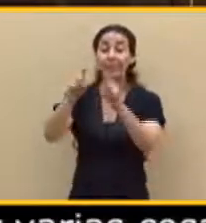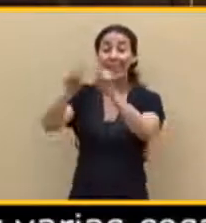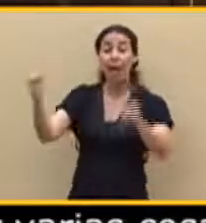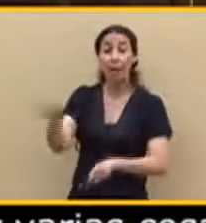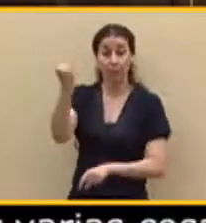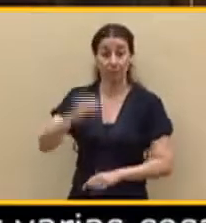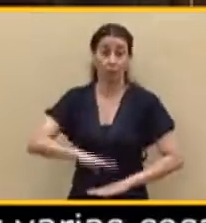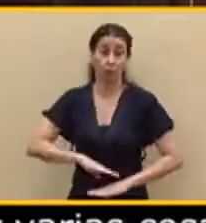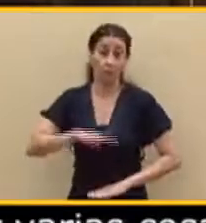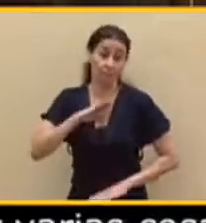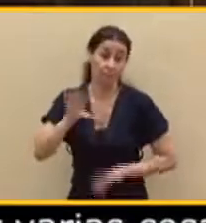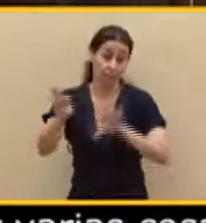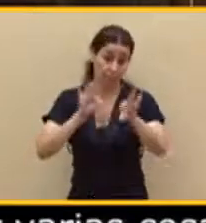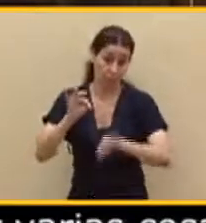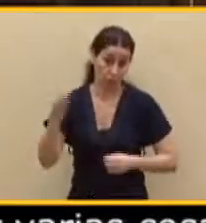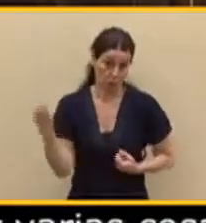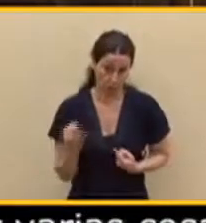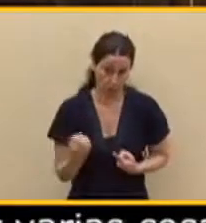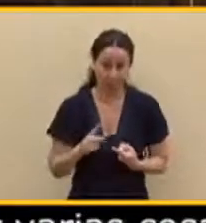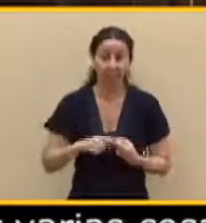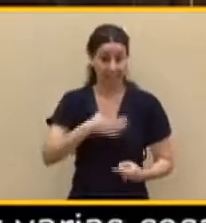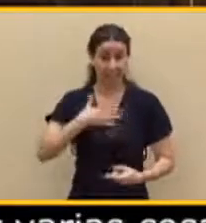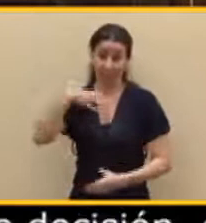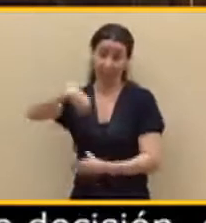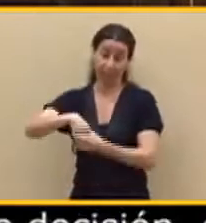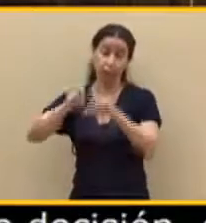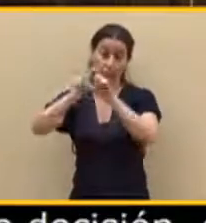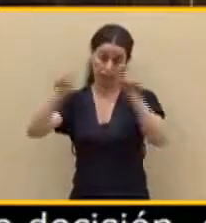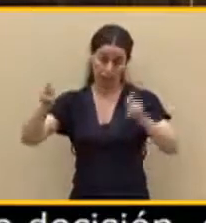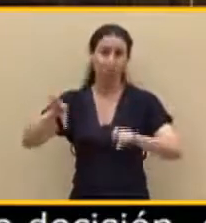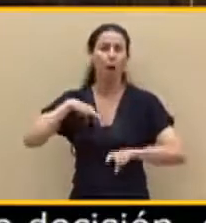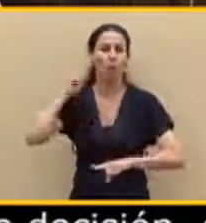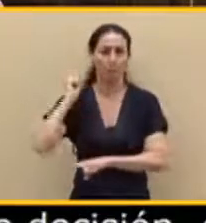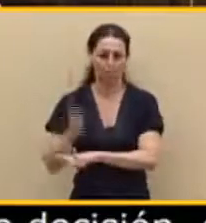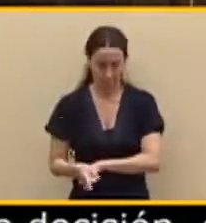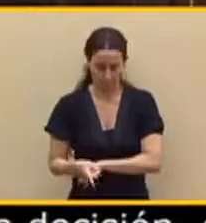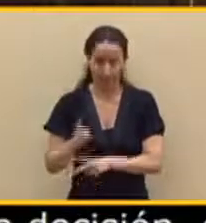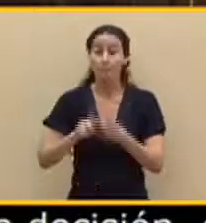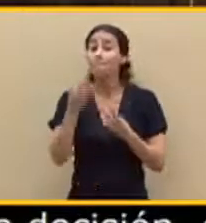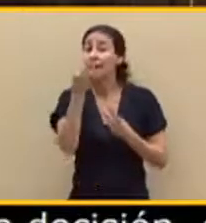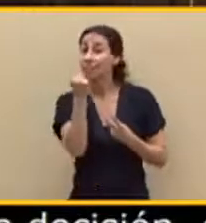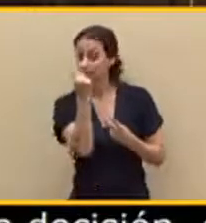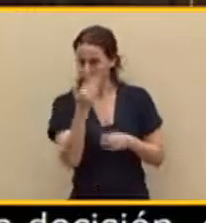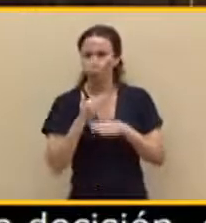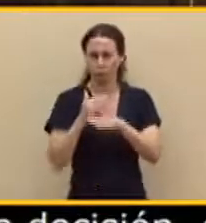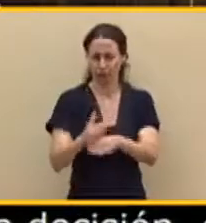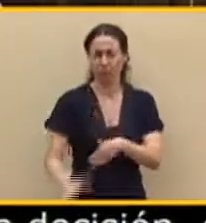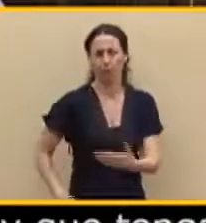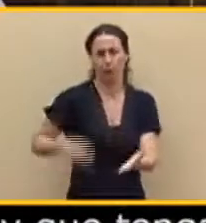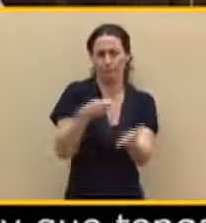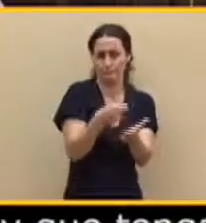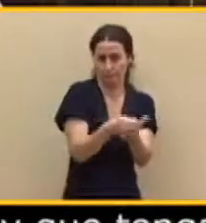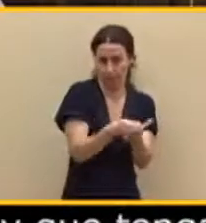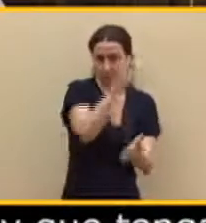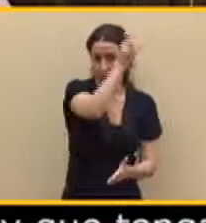de decisión, es decir, que mande en la empresa de la que se trata y que tenga además dinero suficiente para pagar la mordida. Esto no